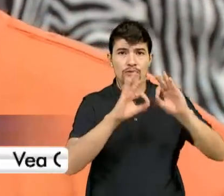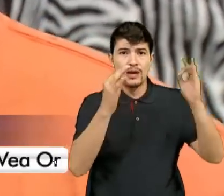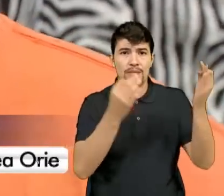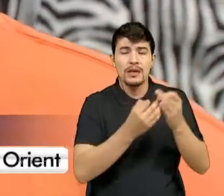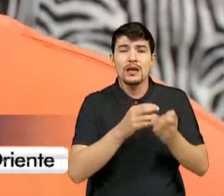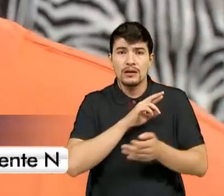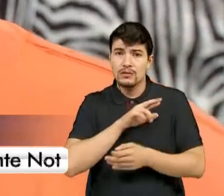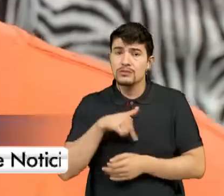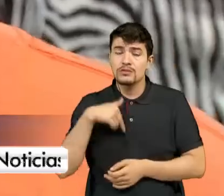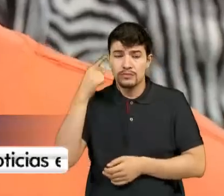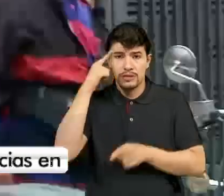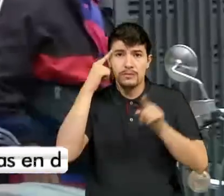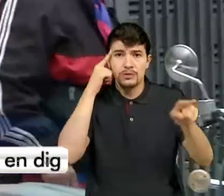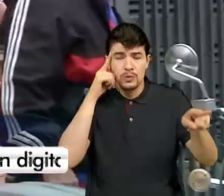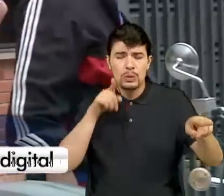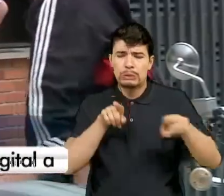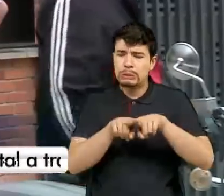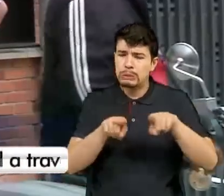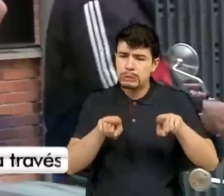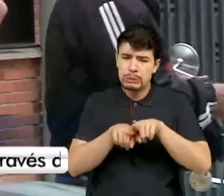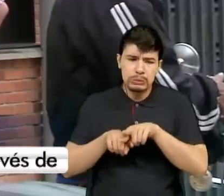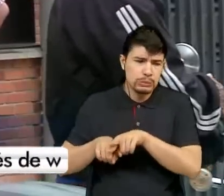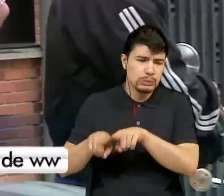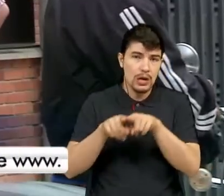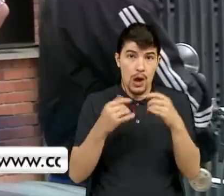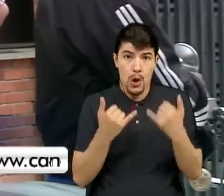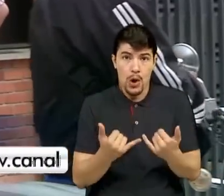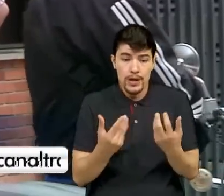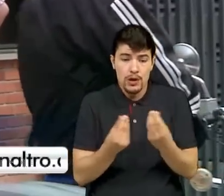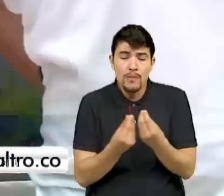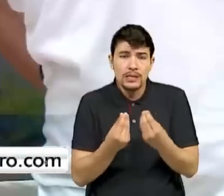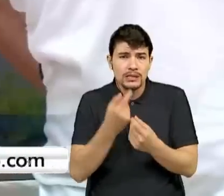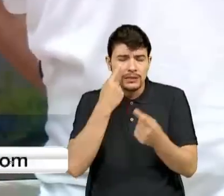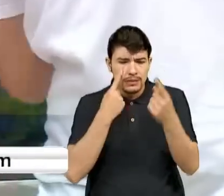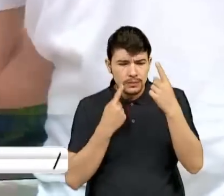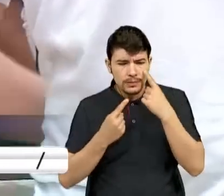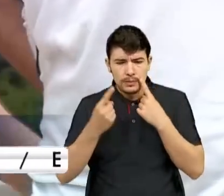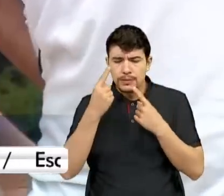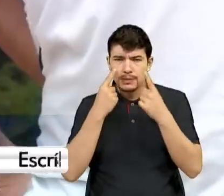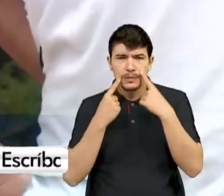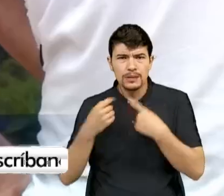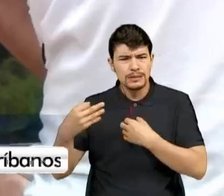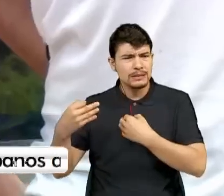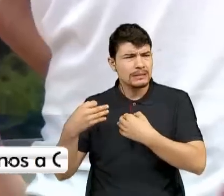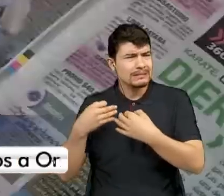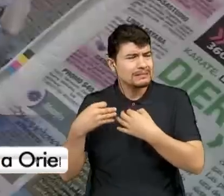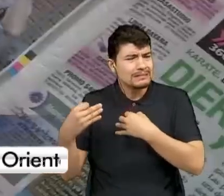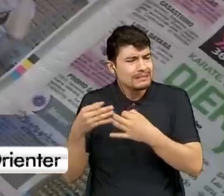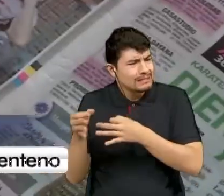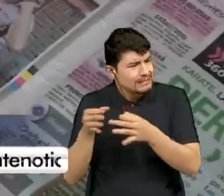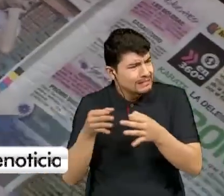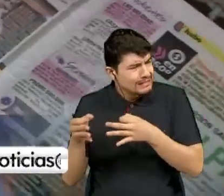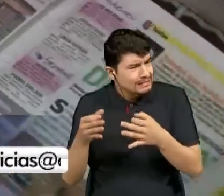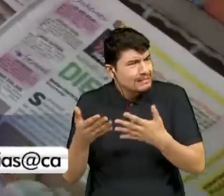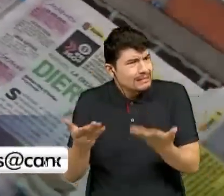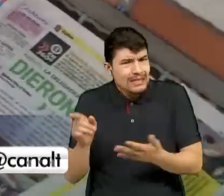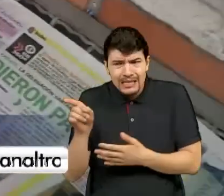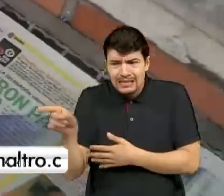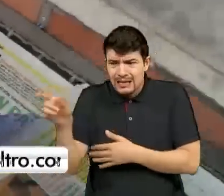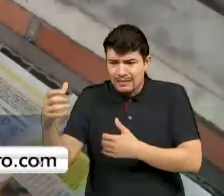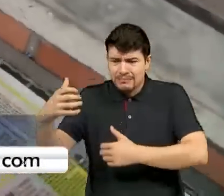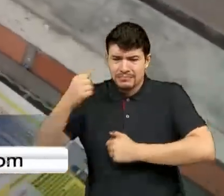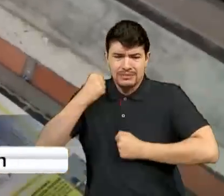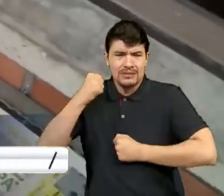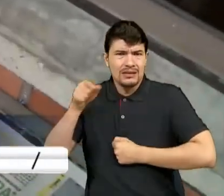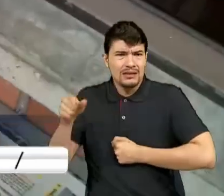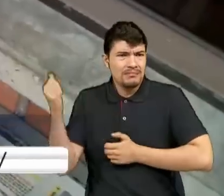la consideramos como una hermana. Hoy sus compañeros lloran su partida y aún no se explican cómo alguien que vivió para ayudar a otros